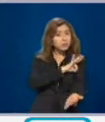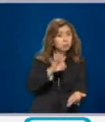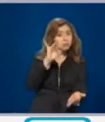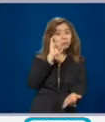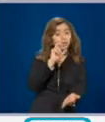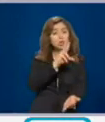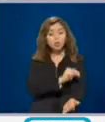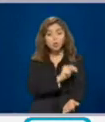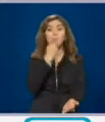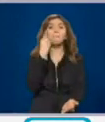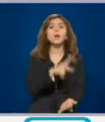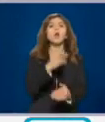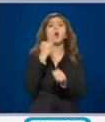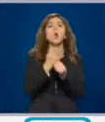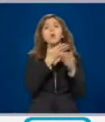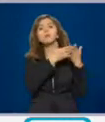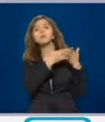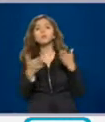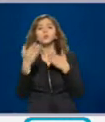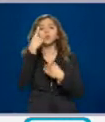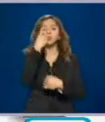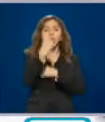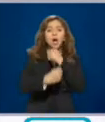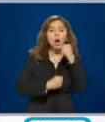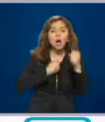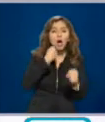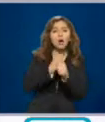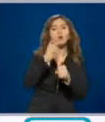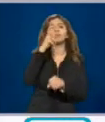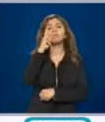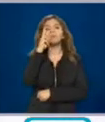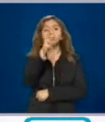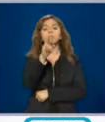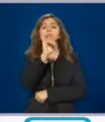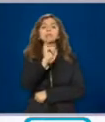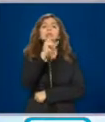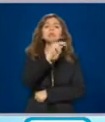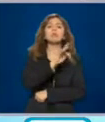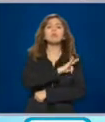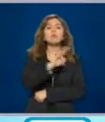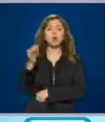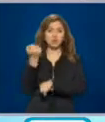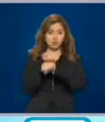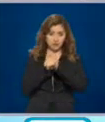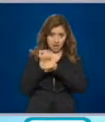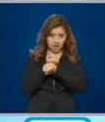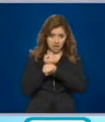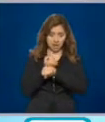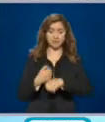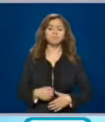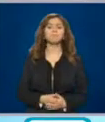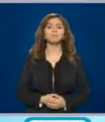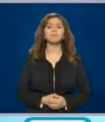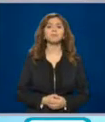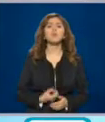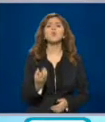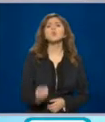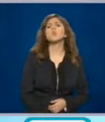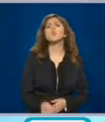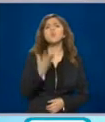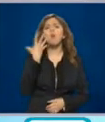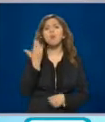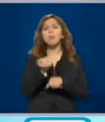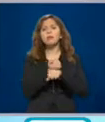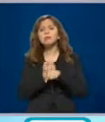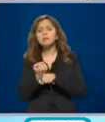año como mínimo para que pueda ya pensarse en que puede donar sangre. ¿Cuánta sangre te sacan en realidad? Porque bueno, uno piensa que podría ser